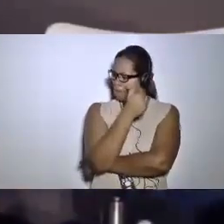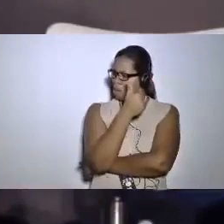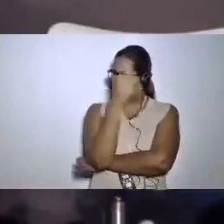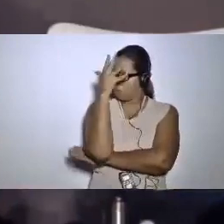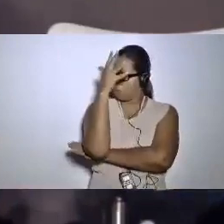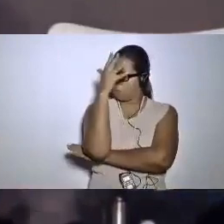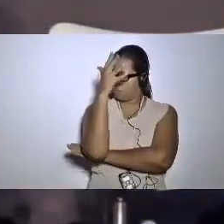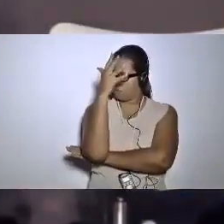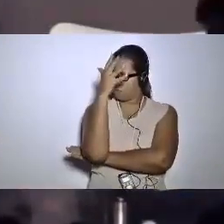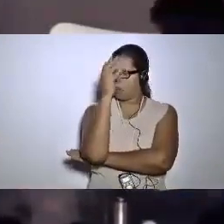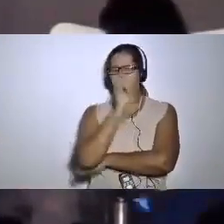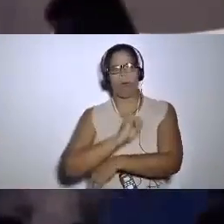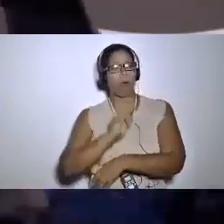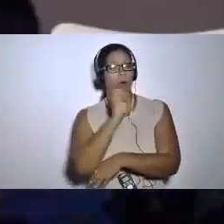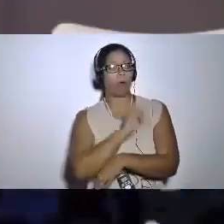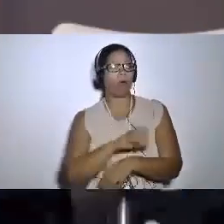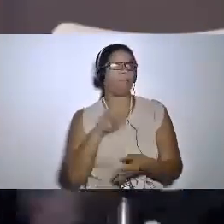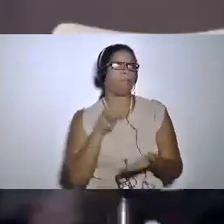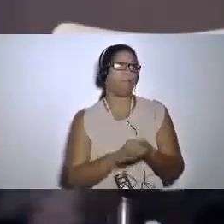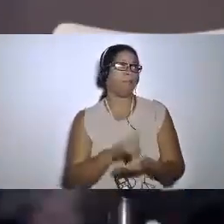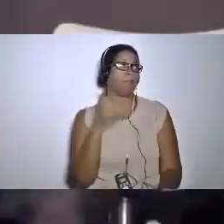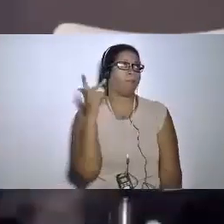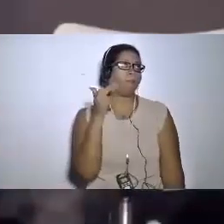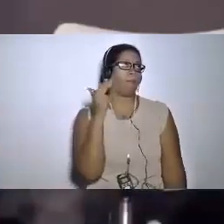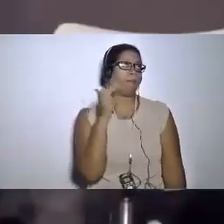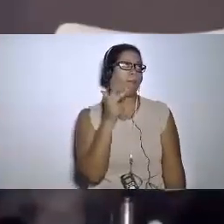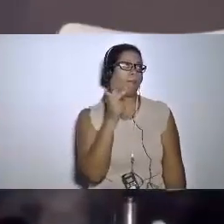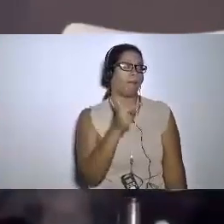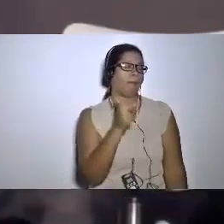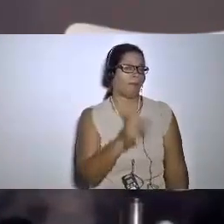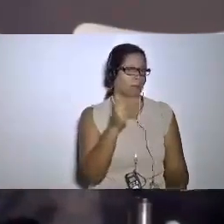una conferencia interesante o escucharon lo mismo de siempre?